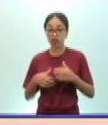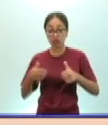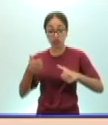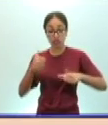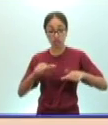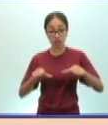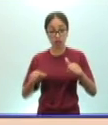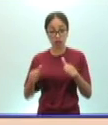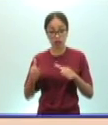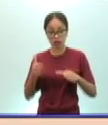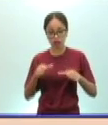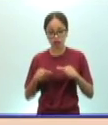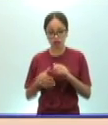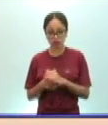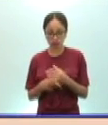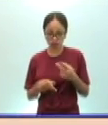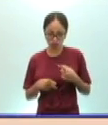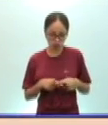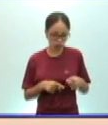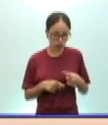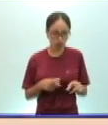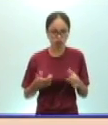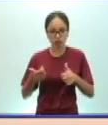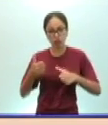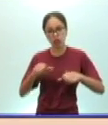una mezcla heterogénea.